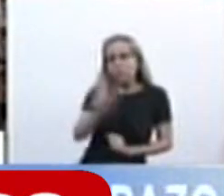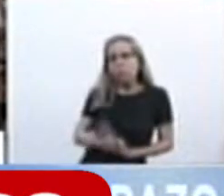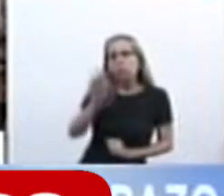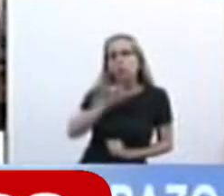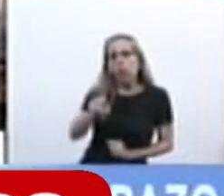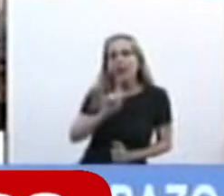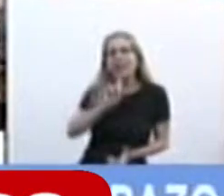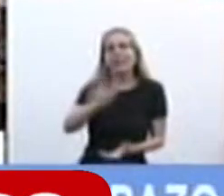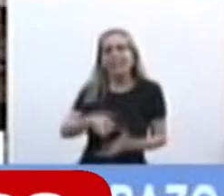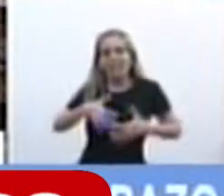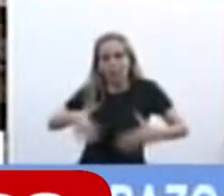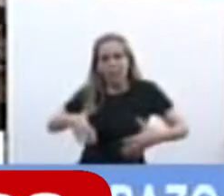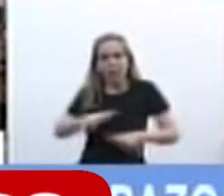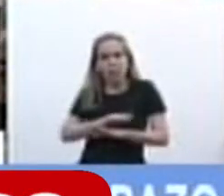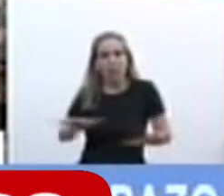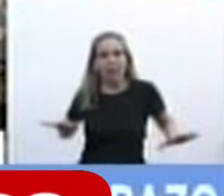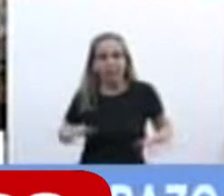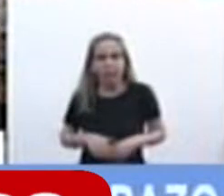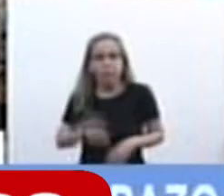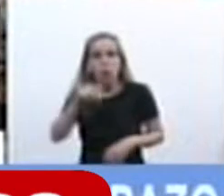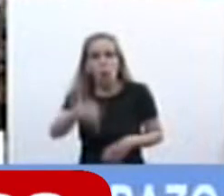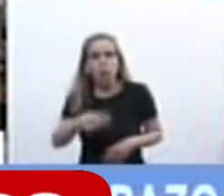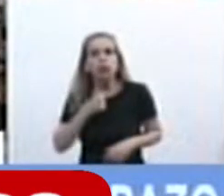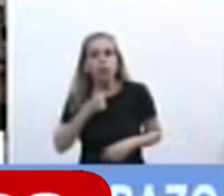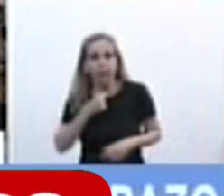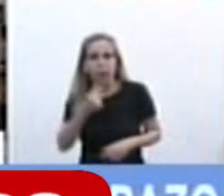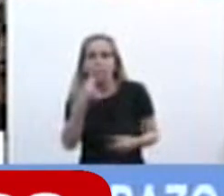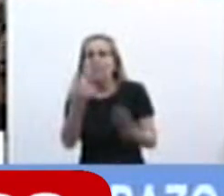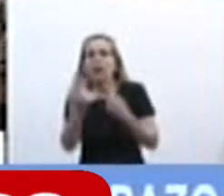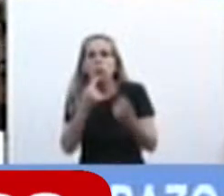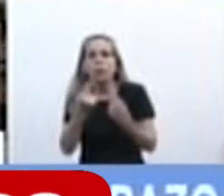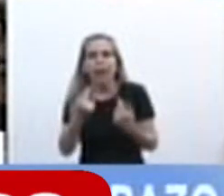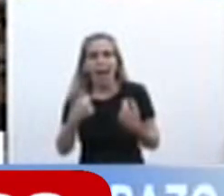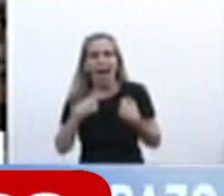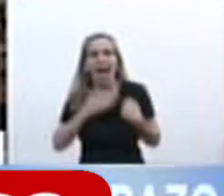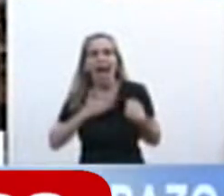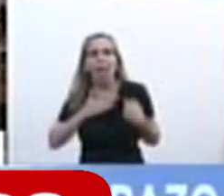un embarazo. Hoy quiero preguntarle a mi iglesia,